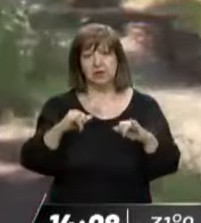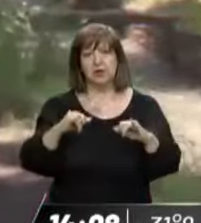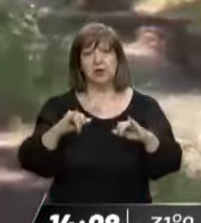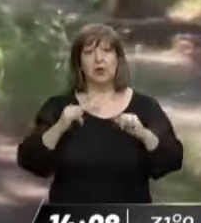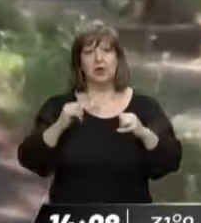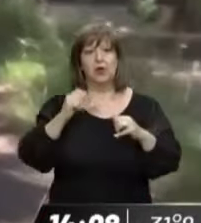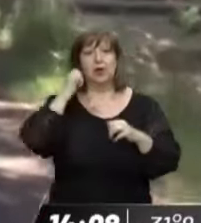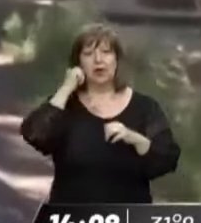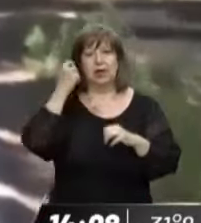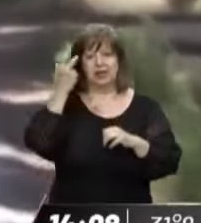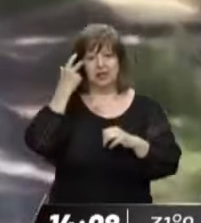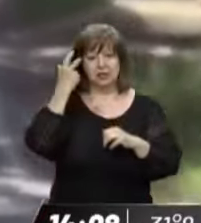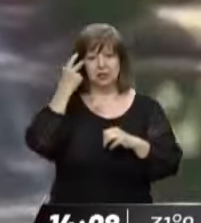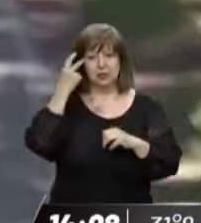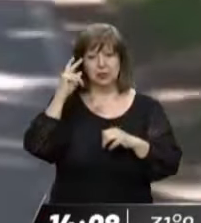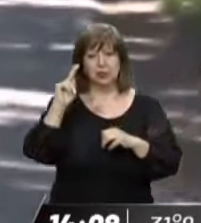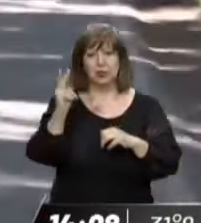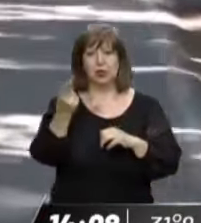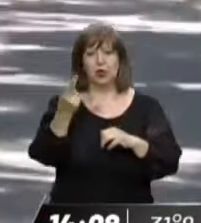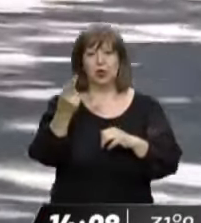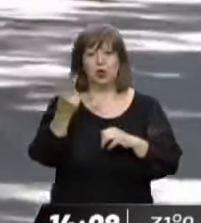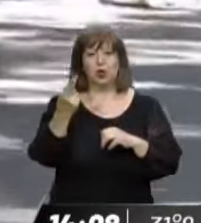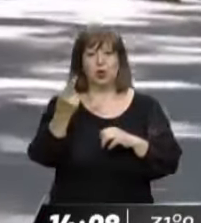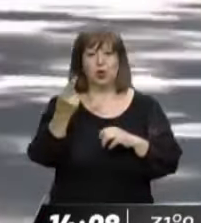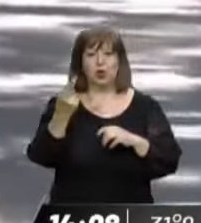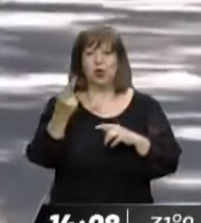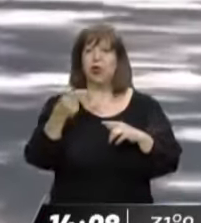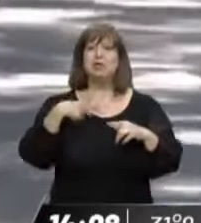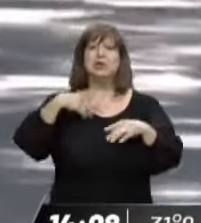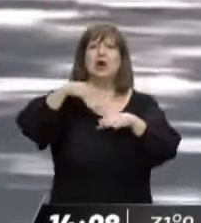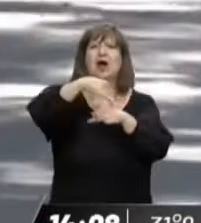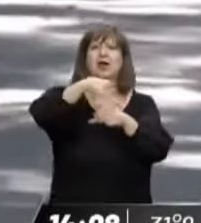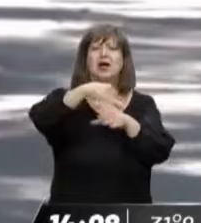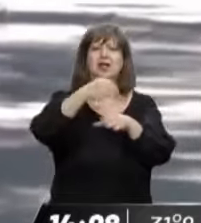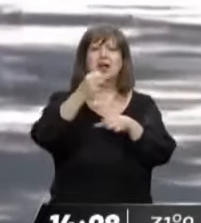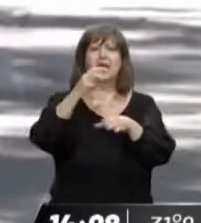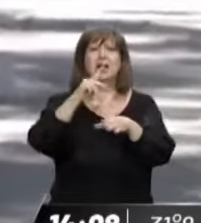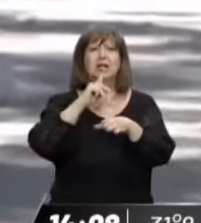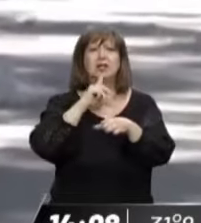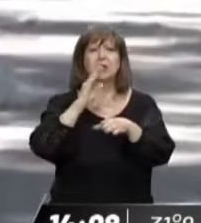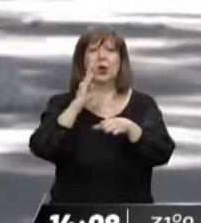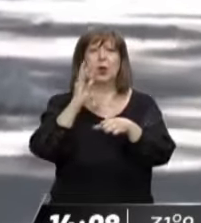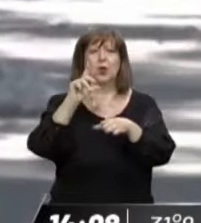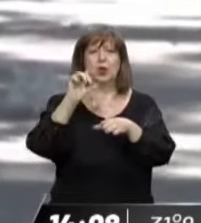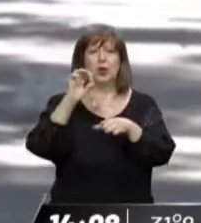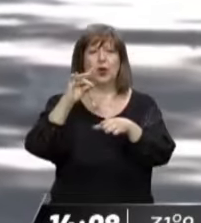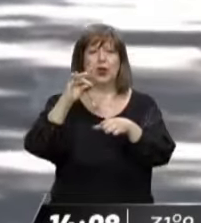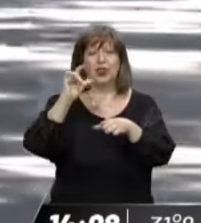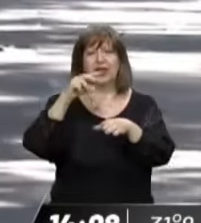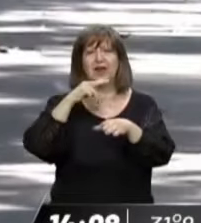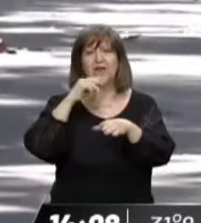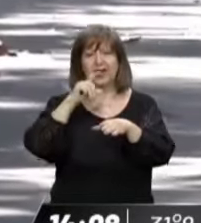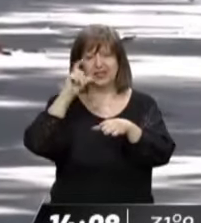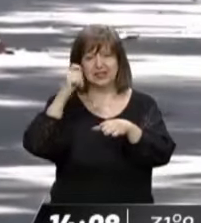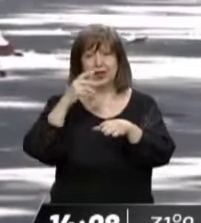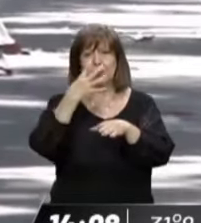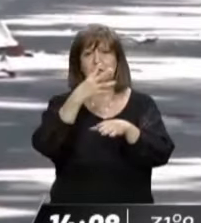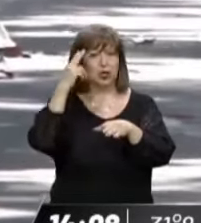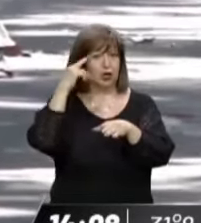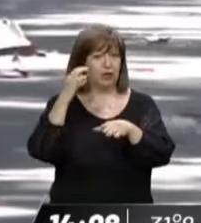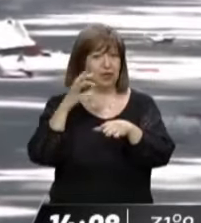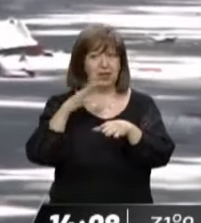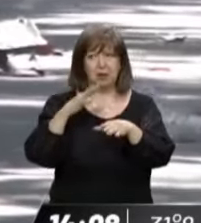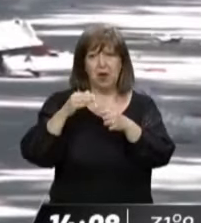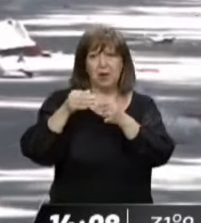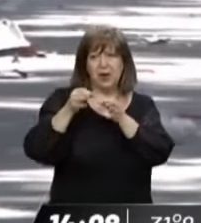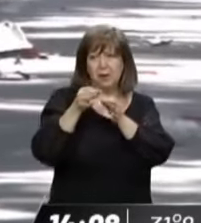un joven de 18 años falleció en un accidente vial. Les cuento, estamos en Aristóbulo del Valle, al 490, casi a